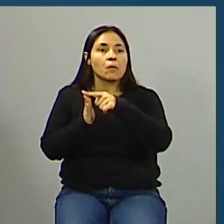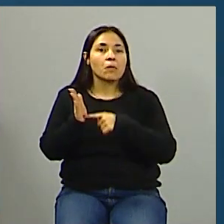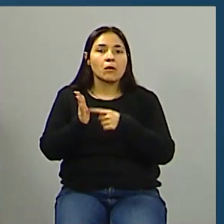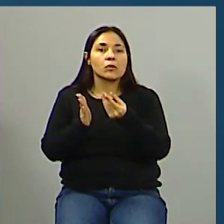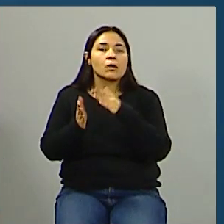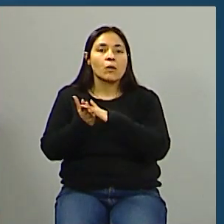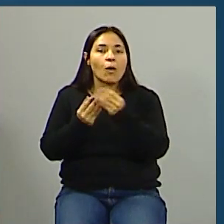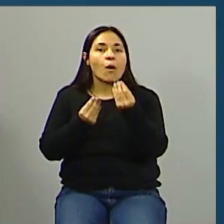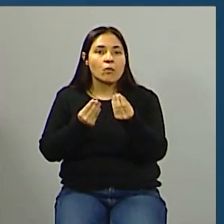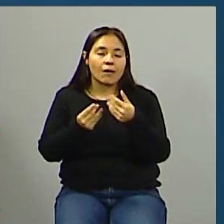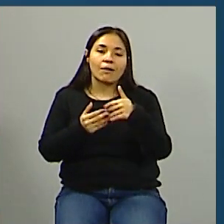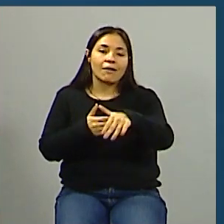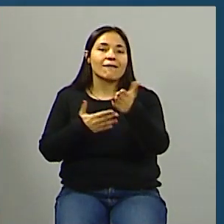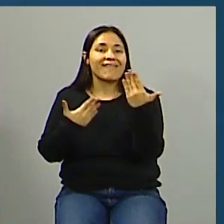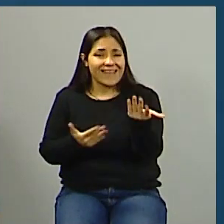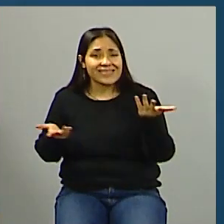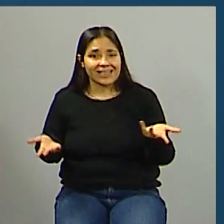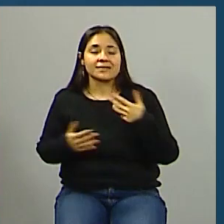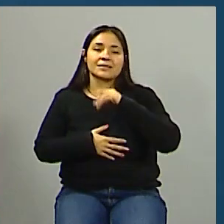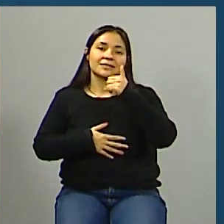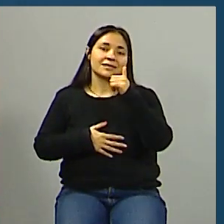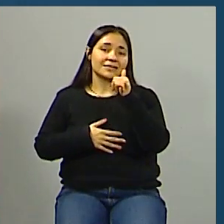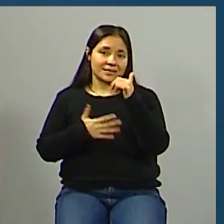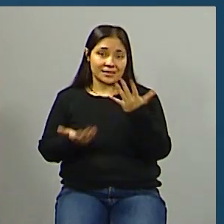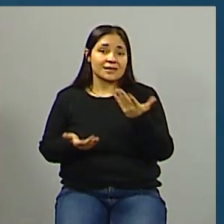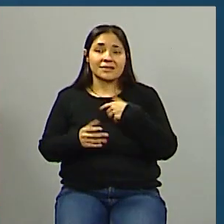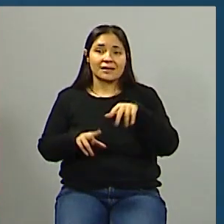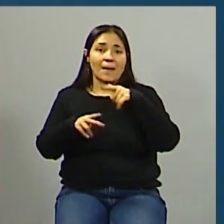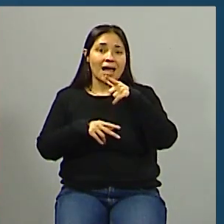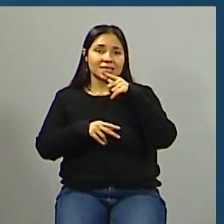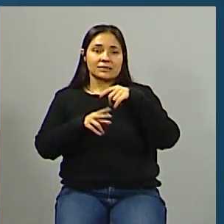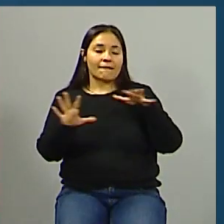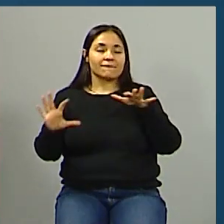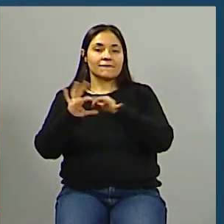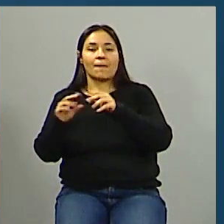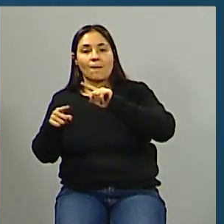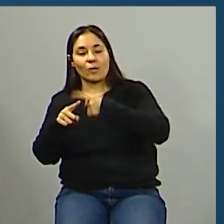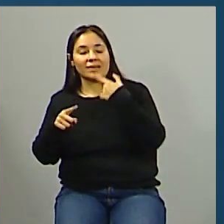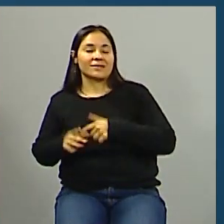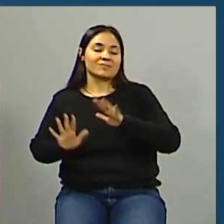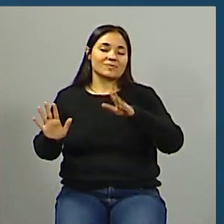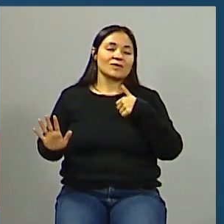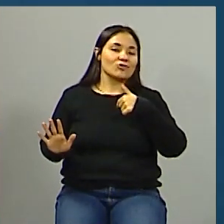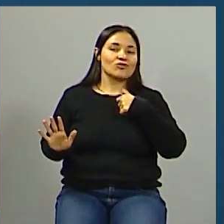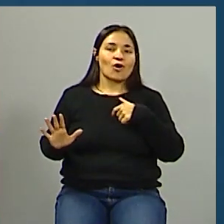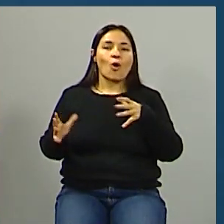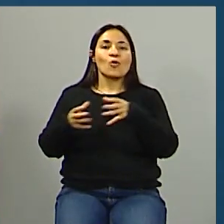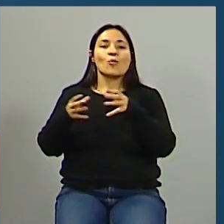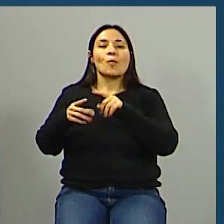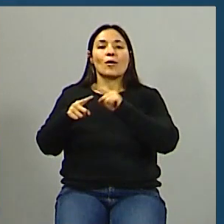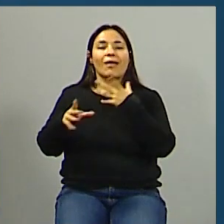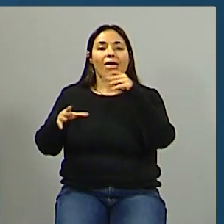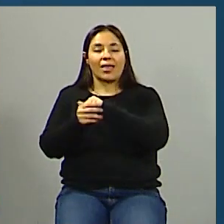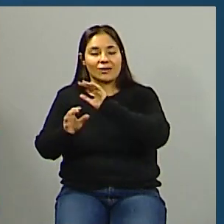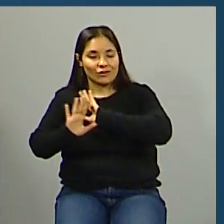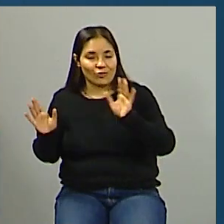gobiernos. Claro, yo lamentablemente siento que ya estoy hablando de política, ¿no es cierto? Pero no participo partidariamente en ningún partido, pero digo, uno termina